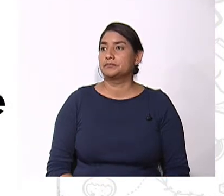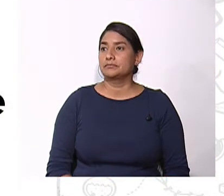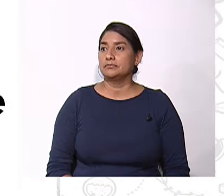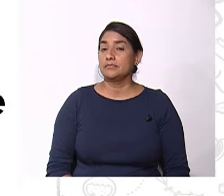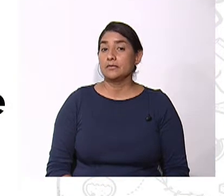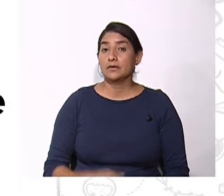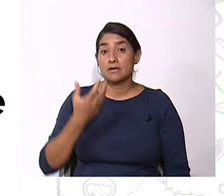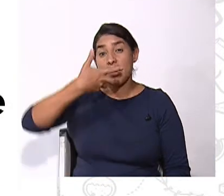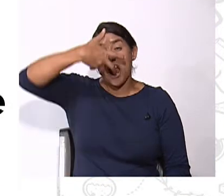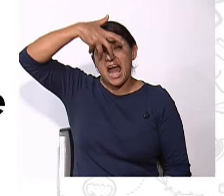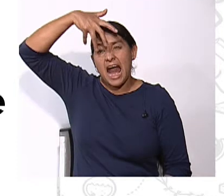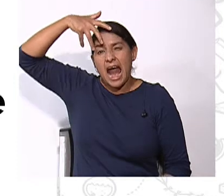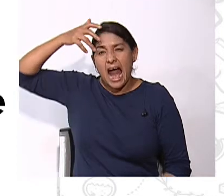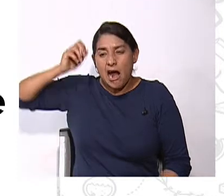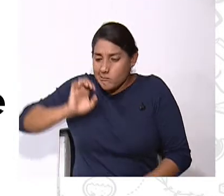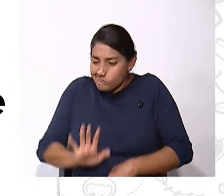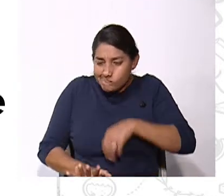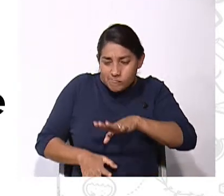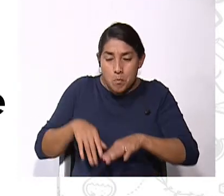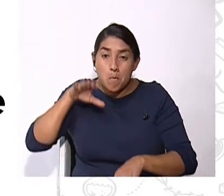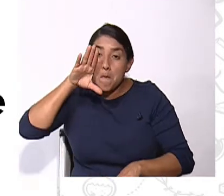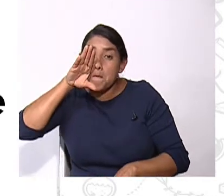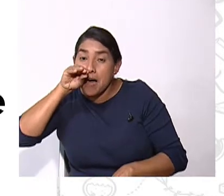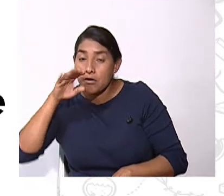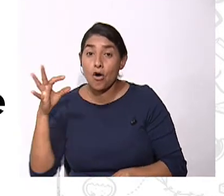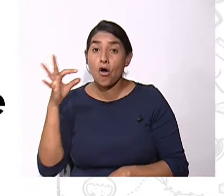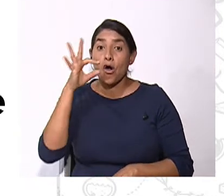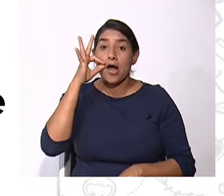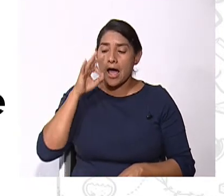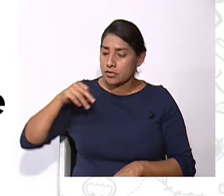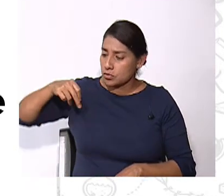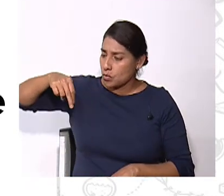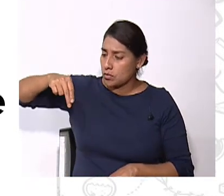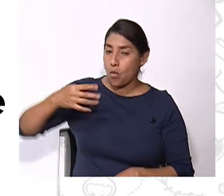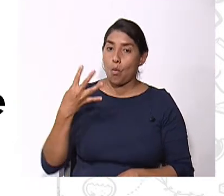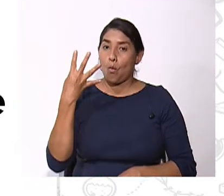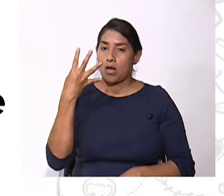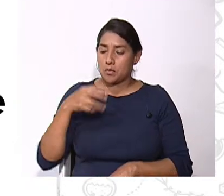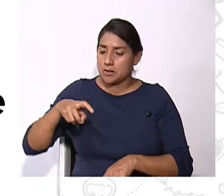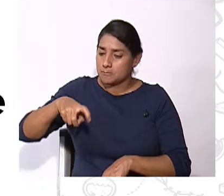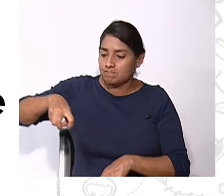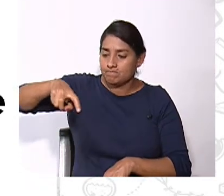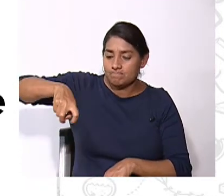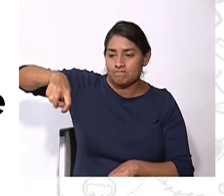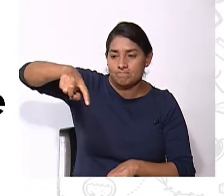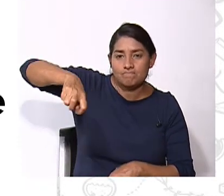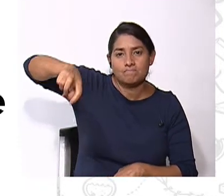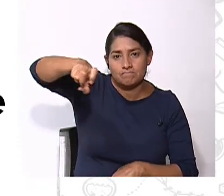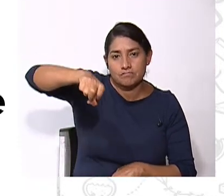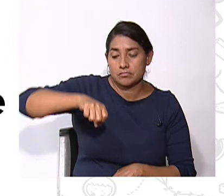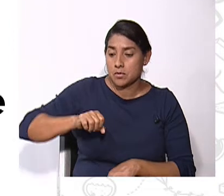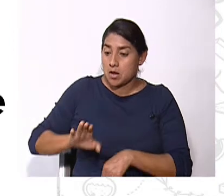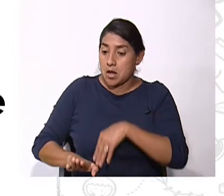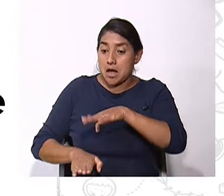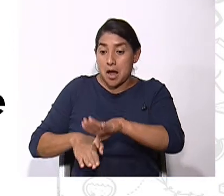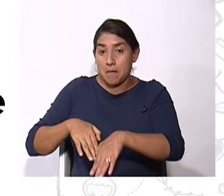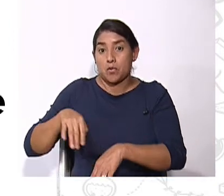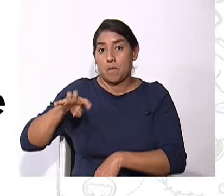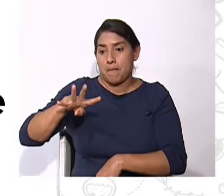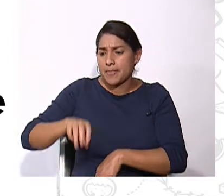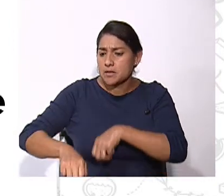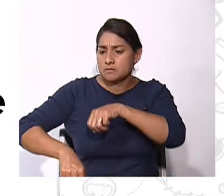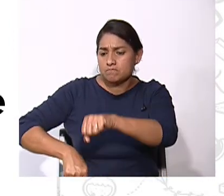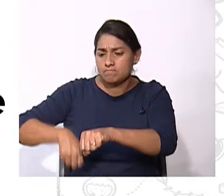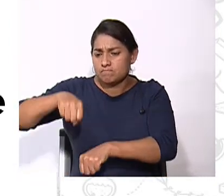Los leones, los perros o los gatos se desplazan en 4 patas. Caminan sobre sus